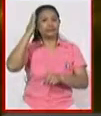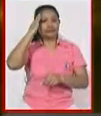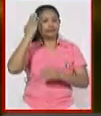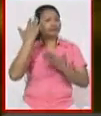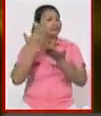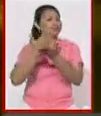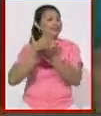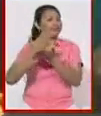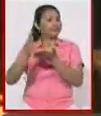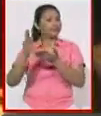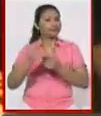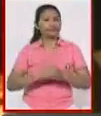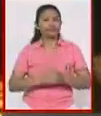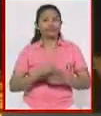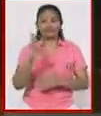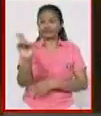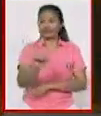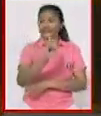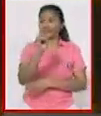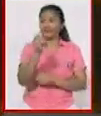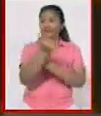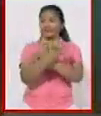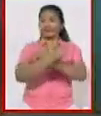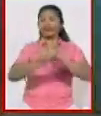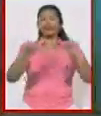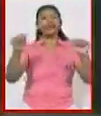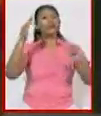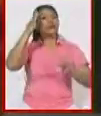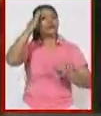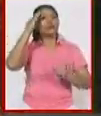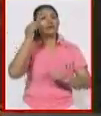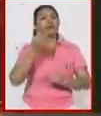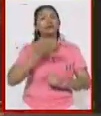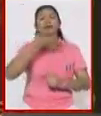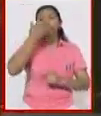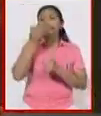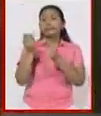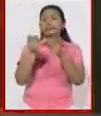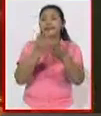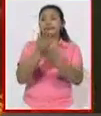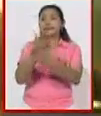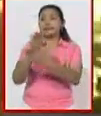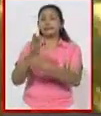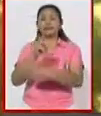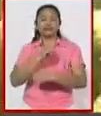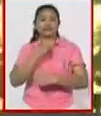hubo rechazo de parte de universitarios de la Gabriel René Moreno respecto a la gasificación de